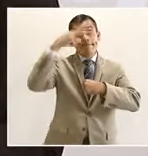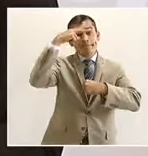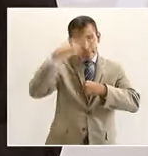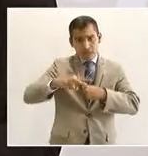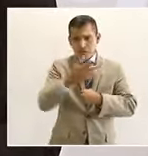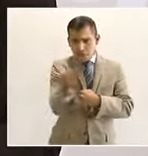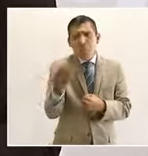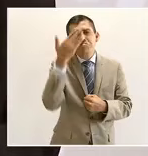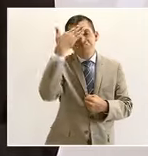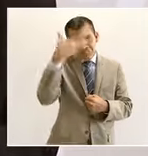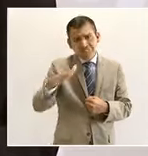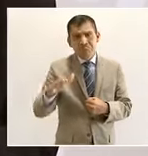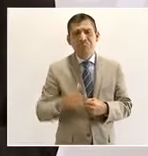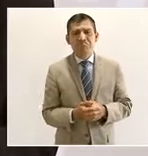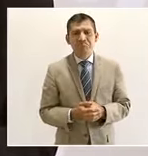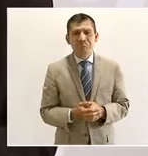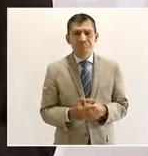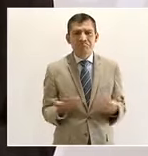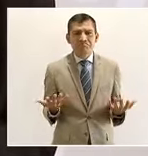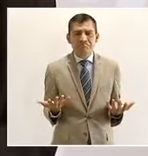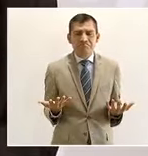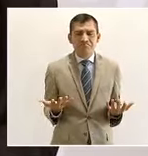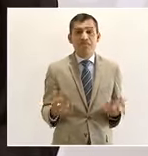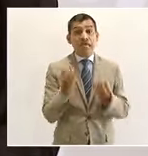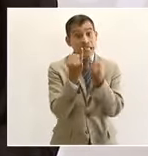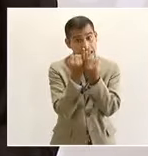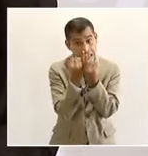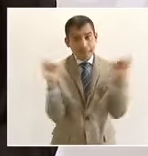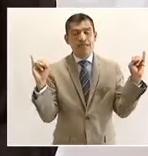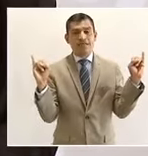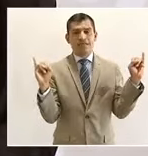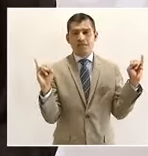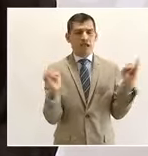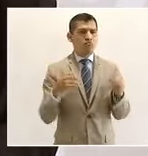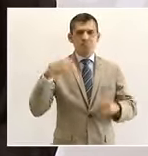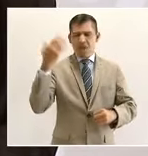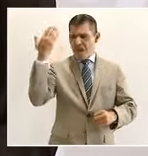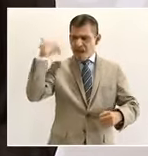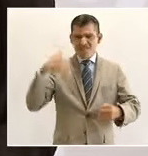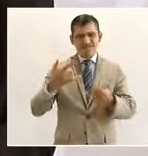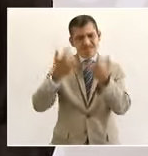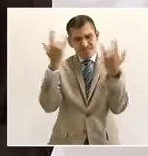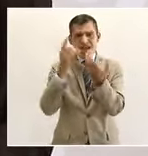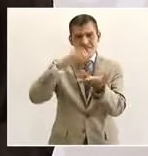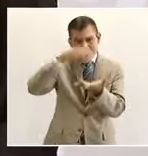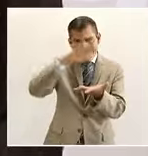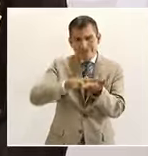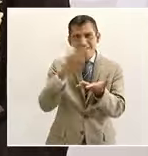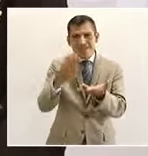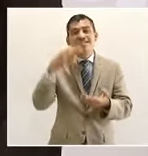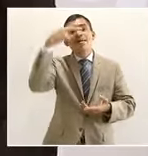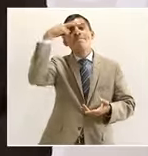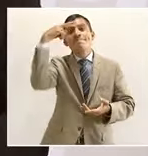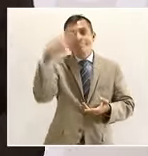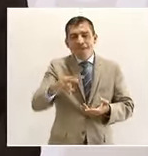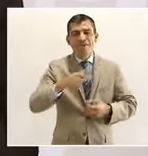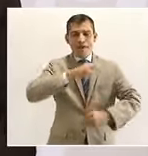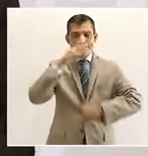saben que un movimiento de independencia para que México se convirtiera en un país